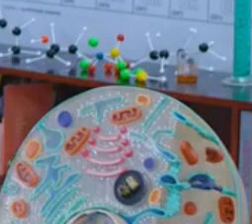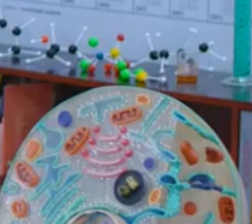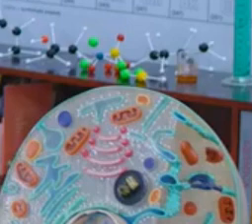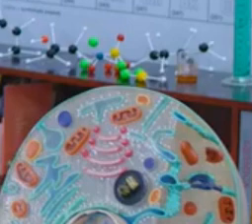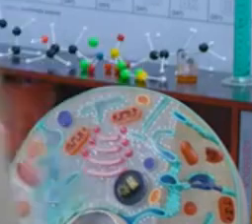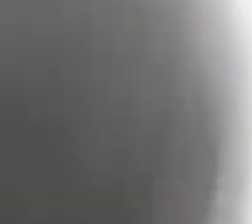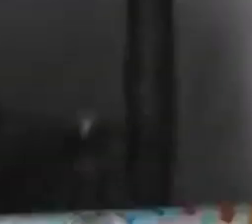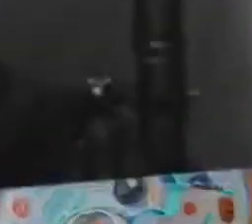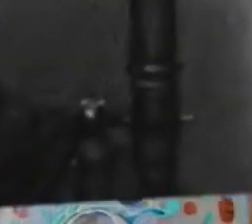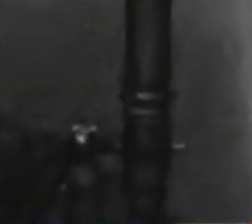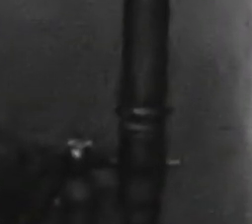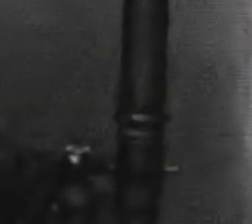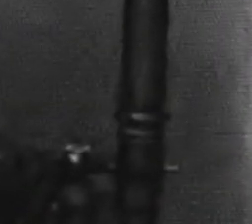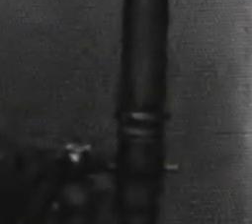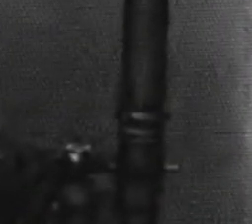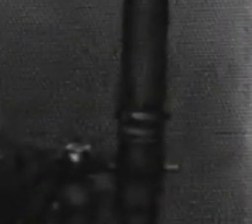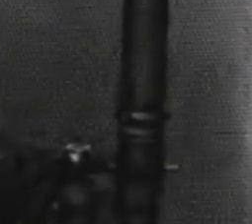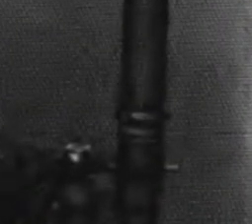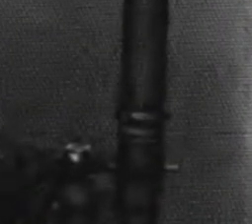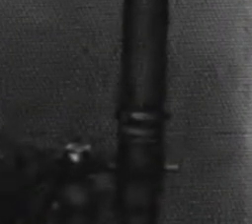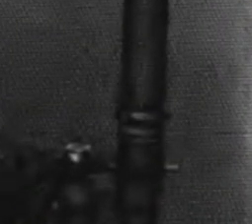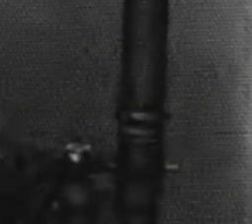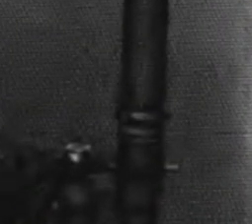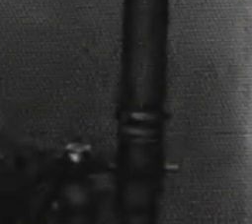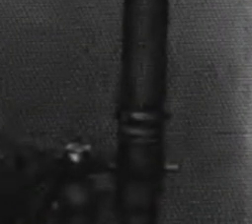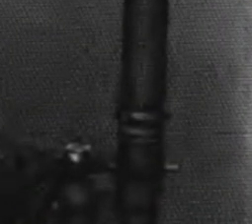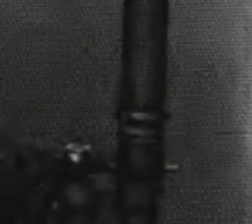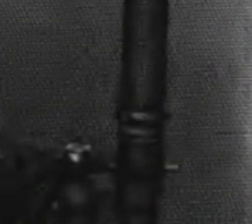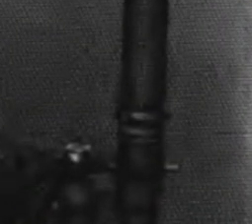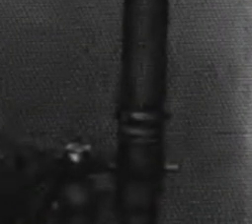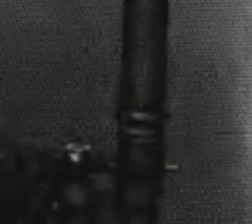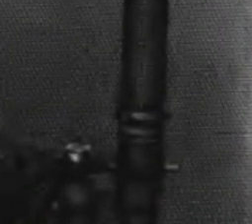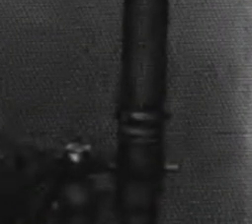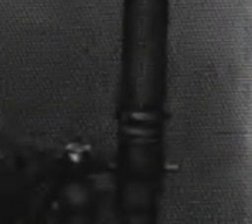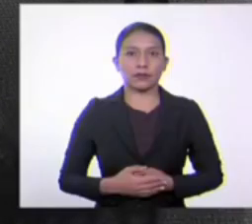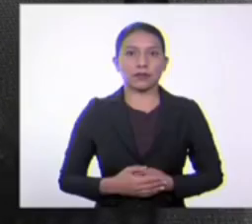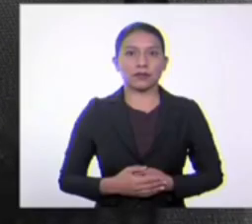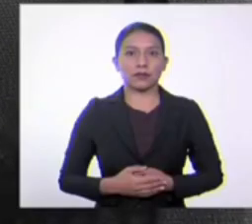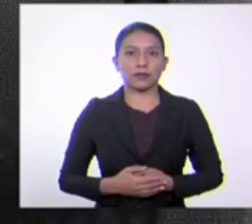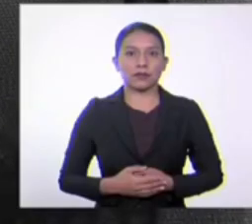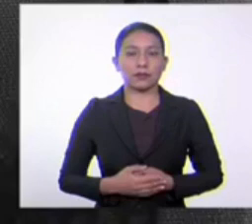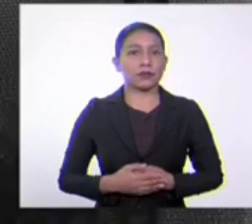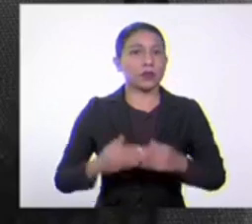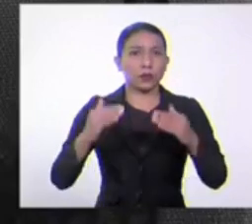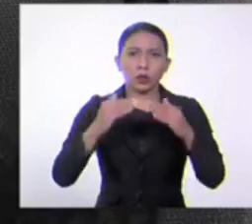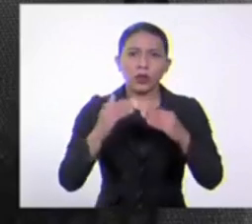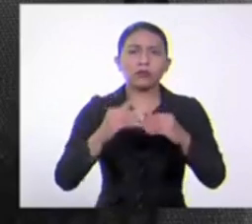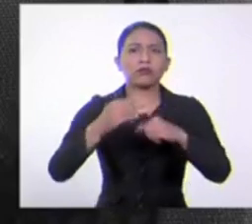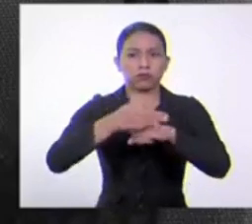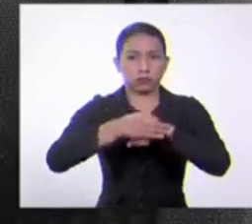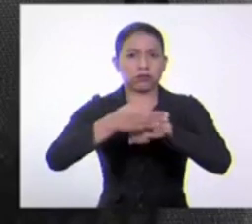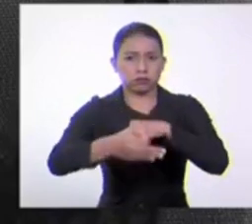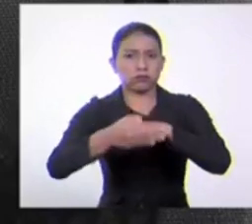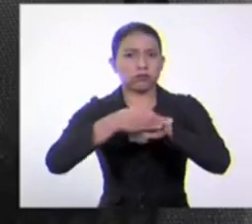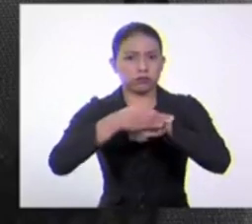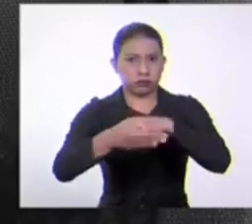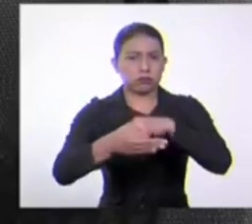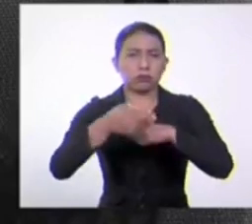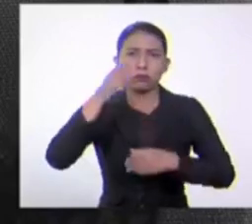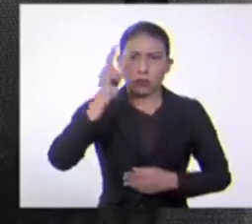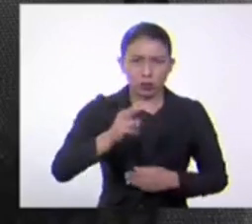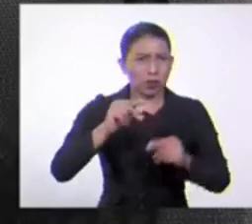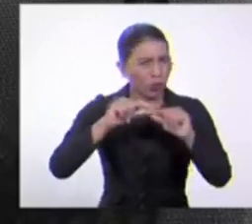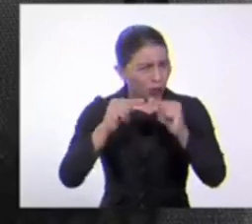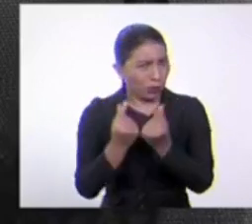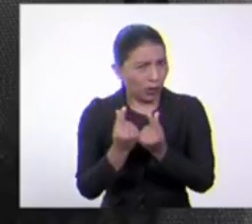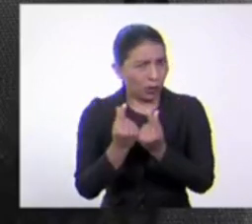parece si comenzamos? ¿Todos los organismos tienen el mismo tipo de células si son de un mismo grupo?